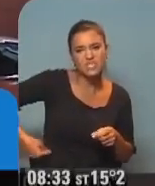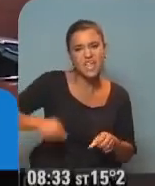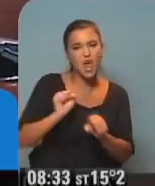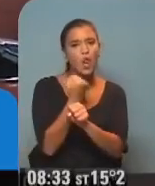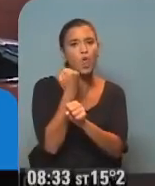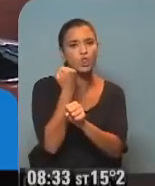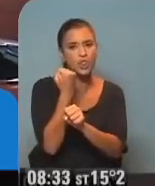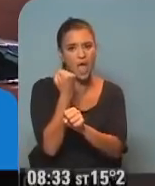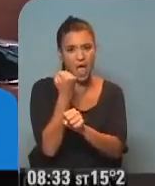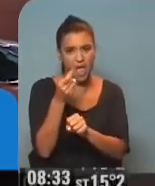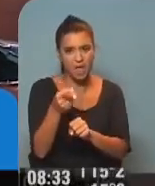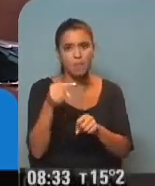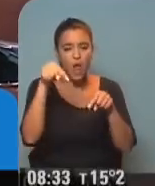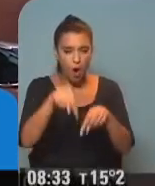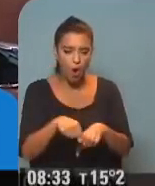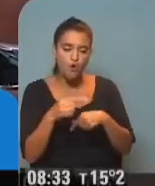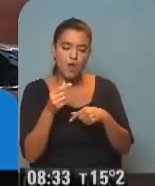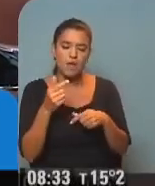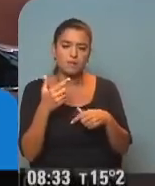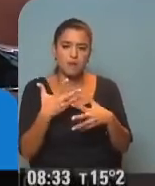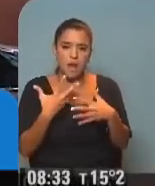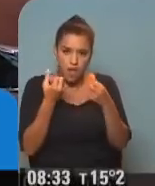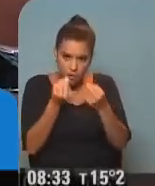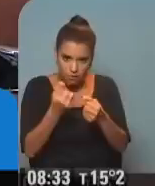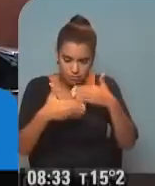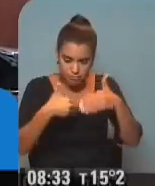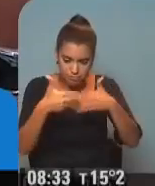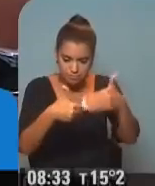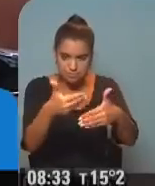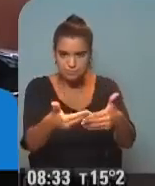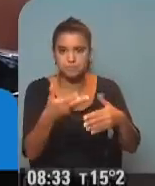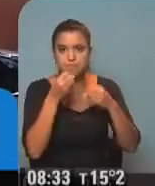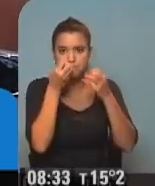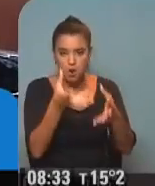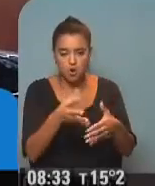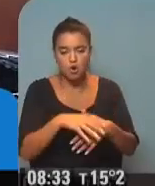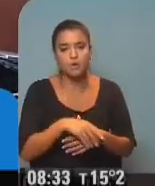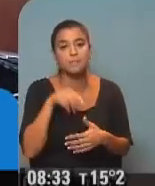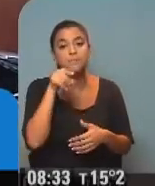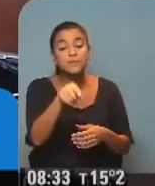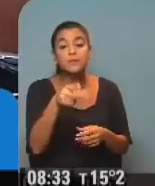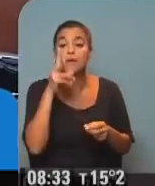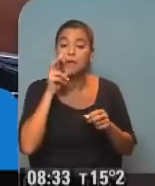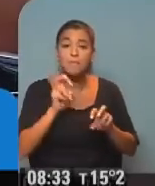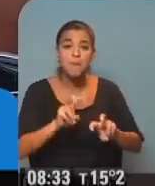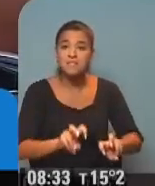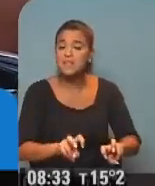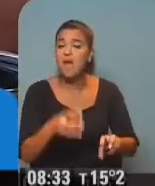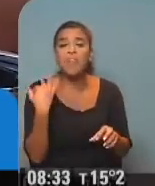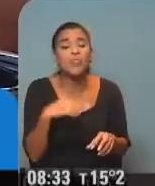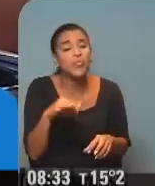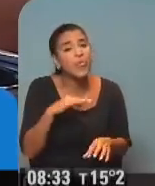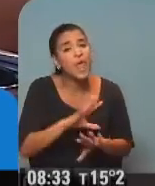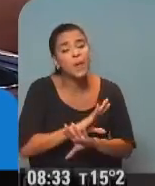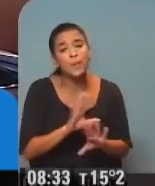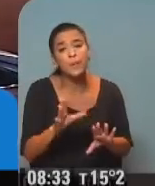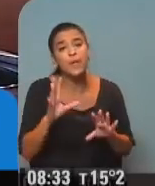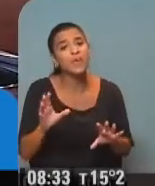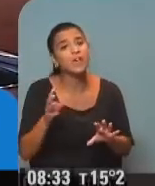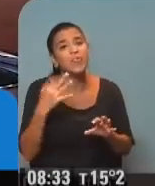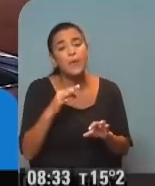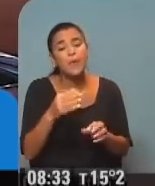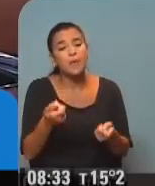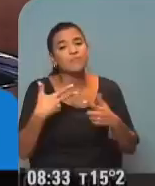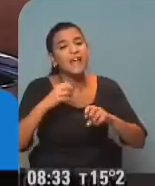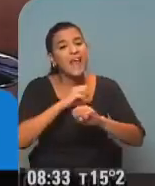sabemos. Felizmente está recuperándose de sus heridas. Esto merece investigarse y debe